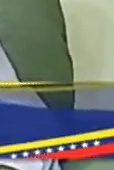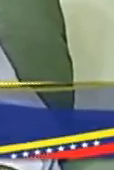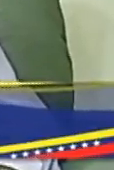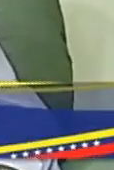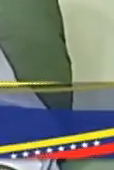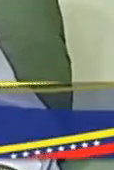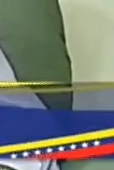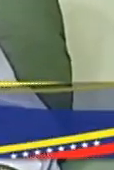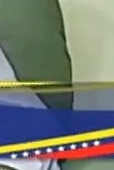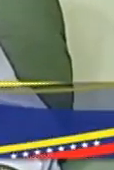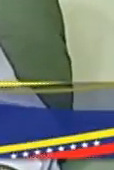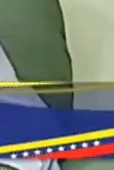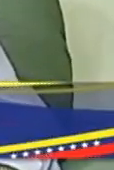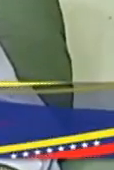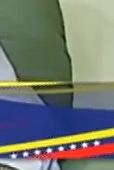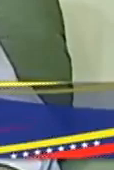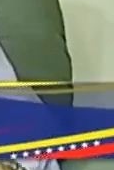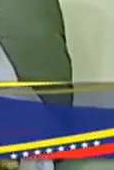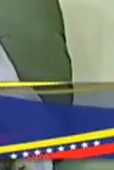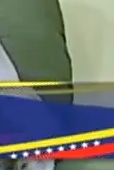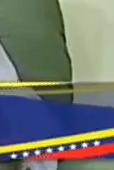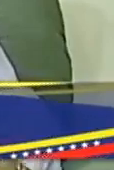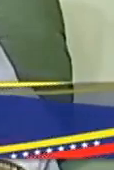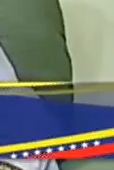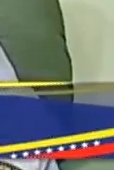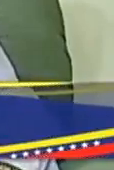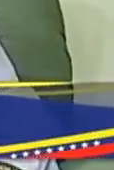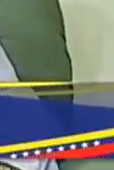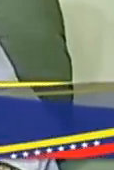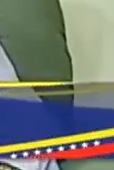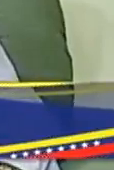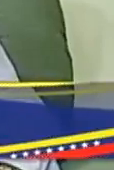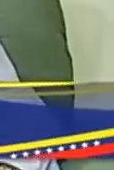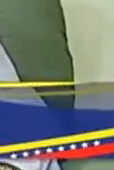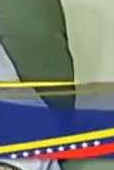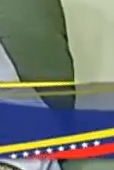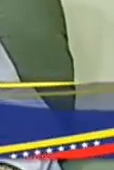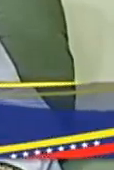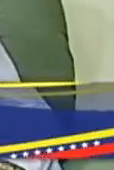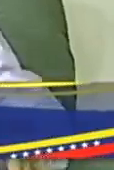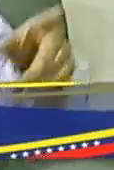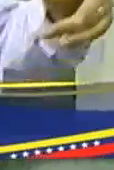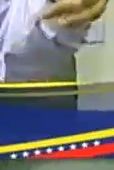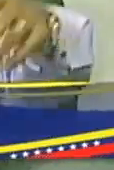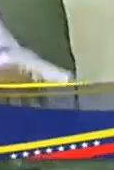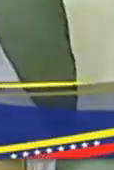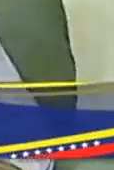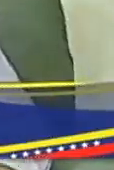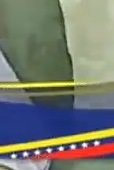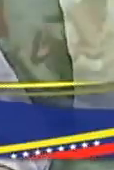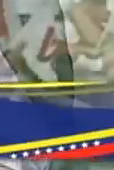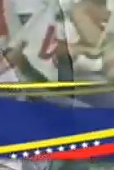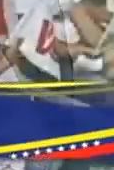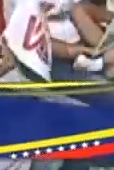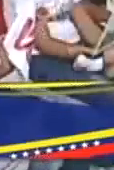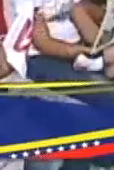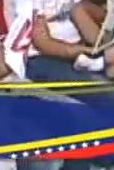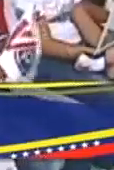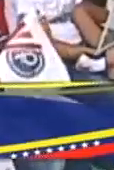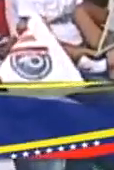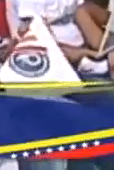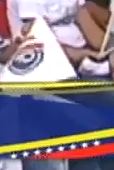¿Se tomaron el cafecito? Yo soy capaz de tomarme un segundo cafecito. Aquí Wilmer, le sale café a